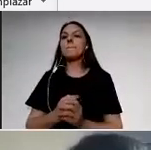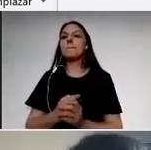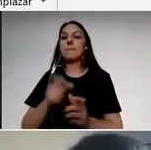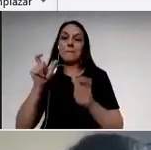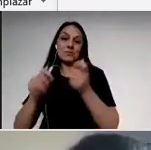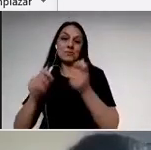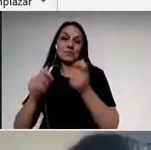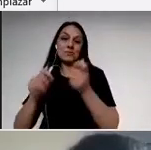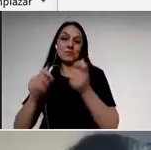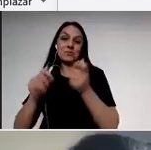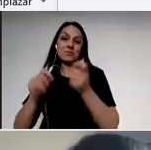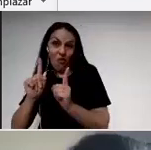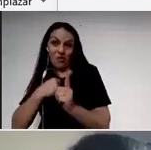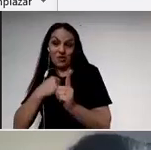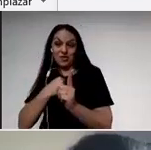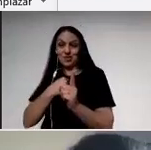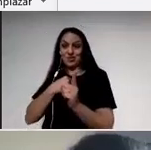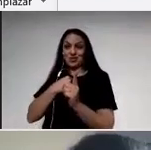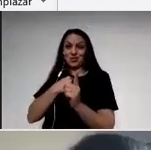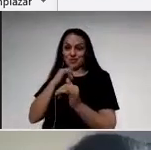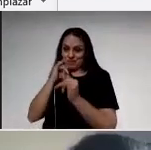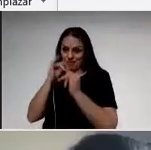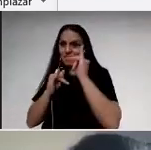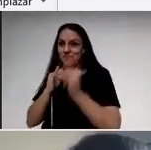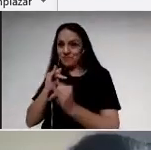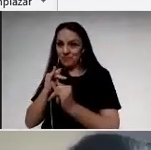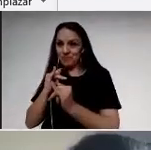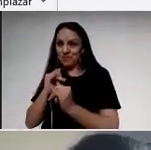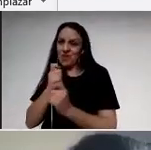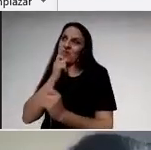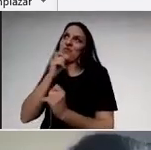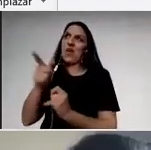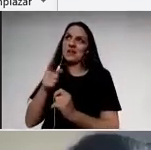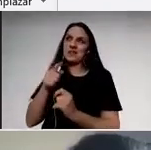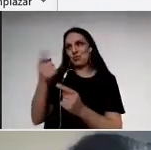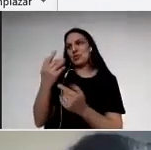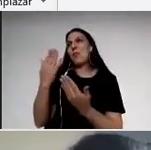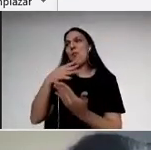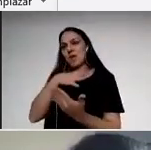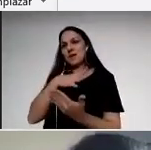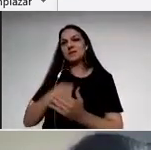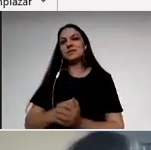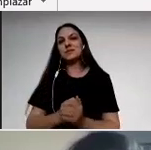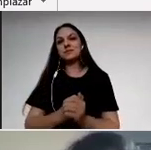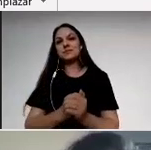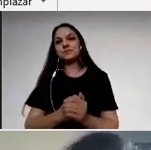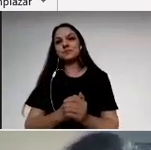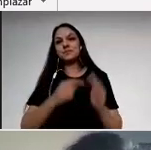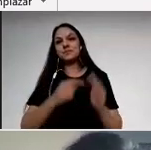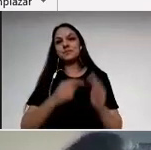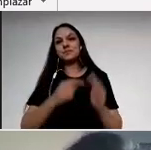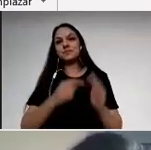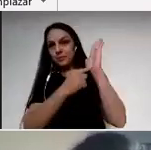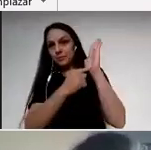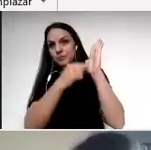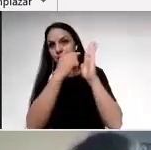voy a hablar como para que lo entiendan, ¿no? El bloque constitucional federal que se incorpora a